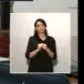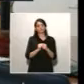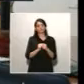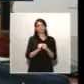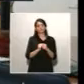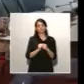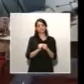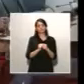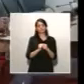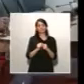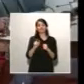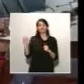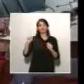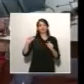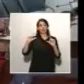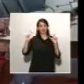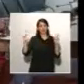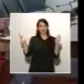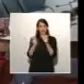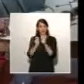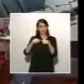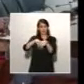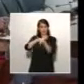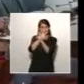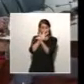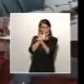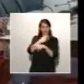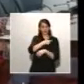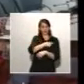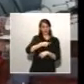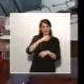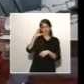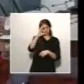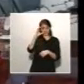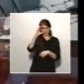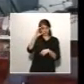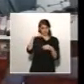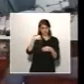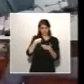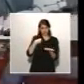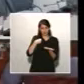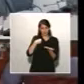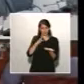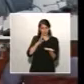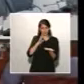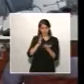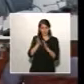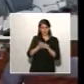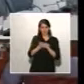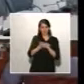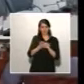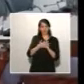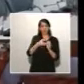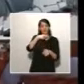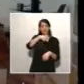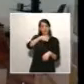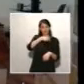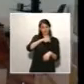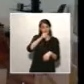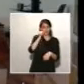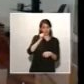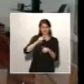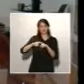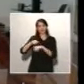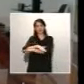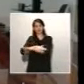videoconferencia del comité científico al que hace un instante nos referíamos. El presidente, Pedro Sánchez, y el ministro de Sanidad,